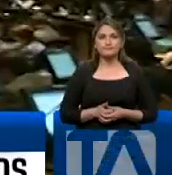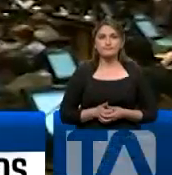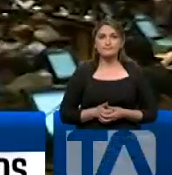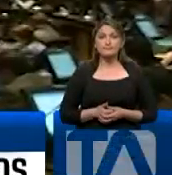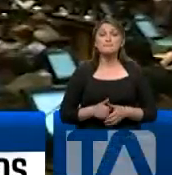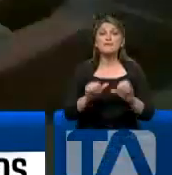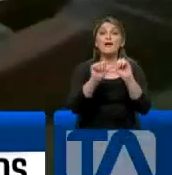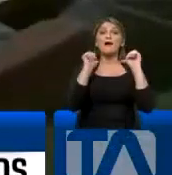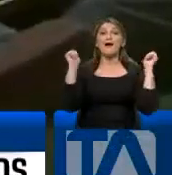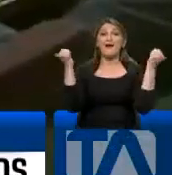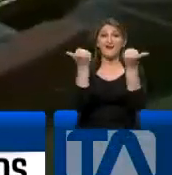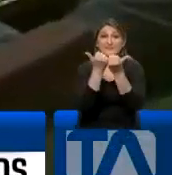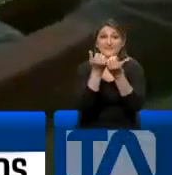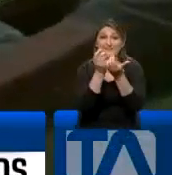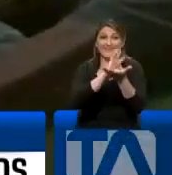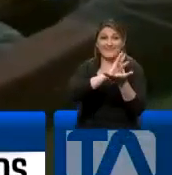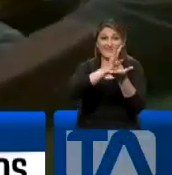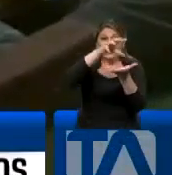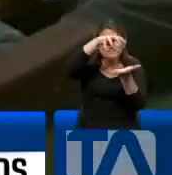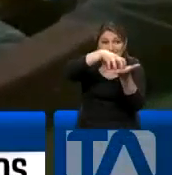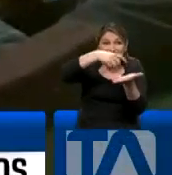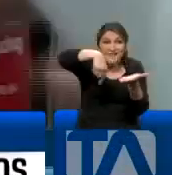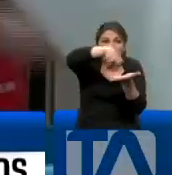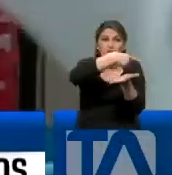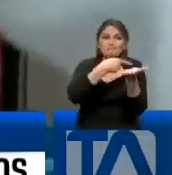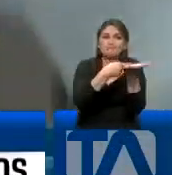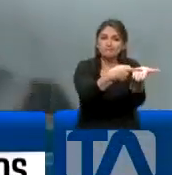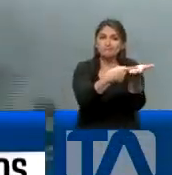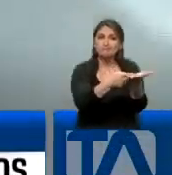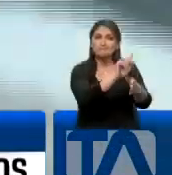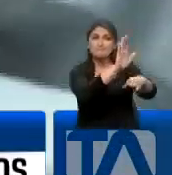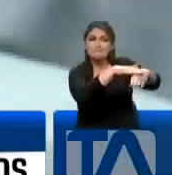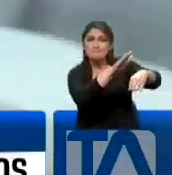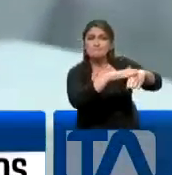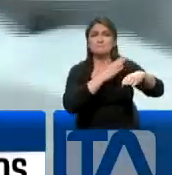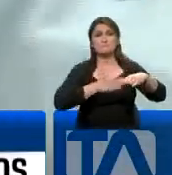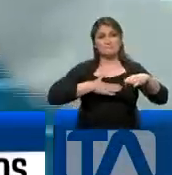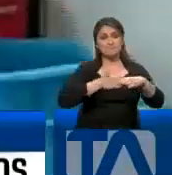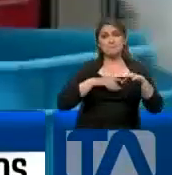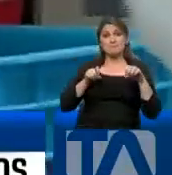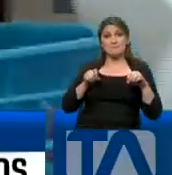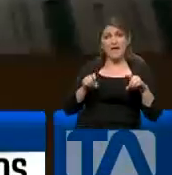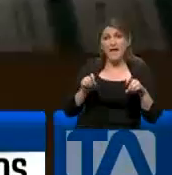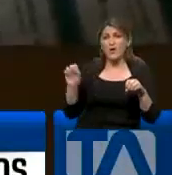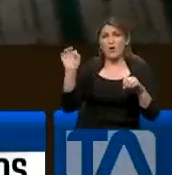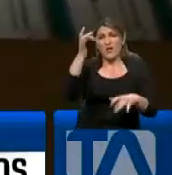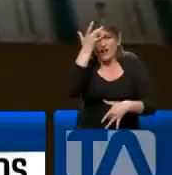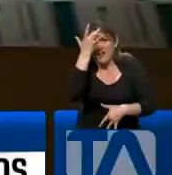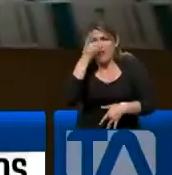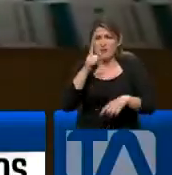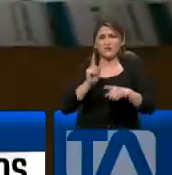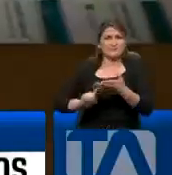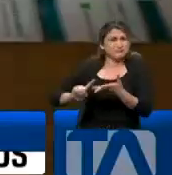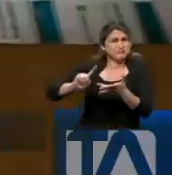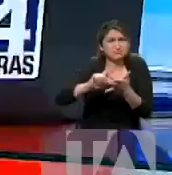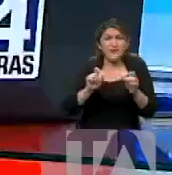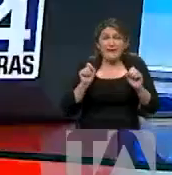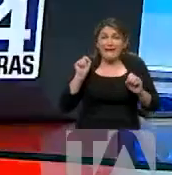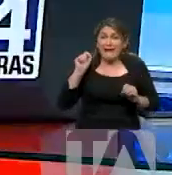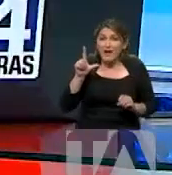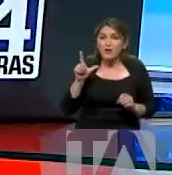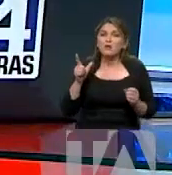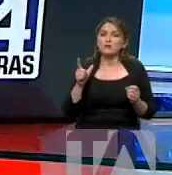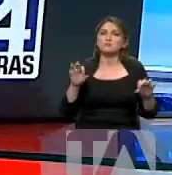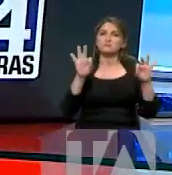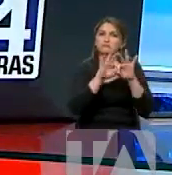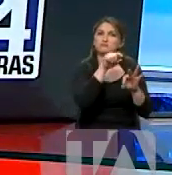a la Asamblea reformas para encontrar recursos para financiar enfermedades de alto impacto económico. Dayana Monroy, 24 horas.